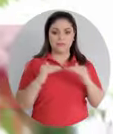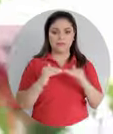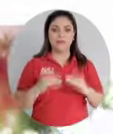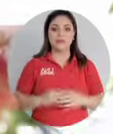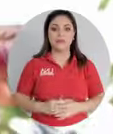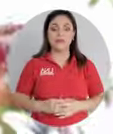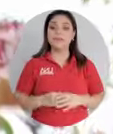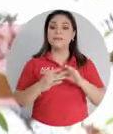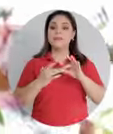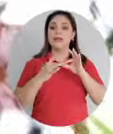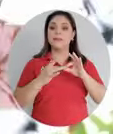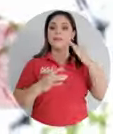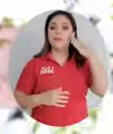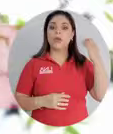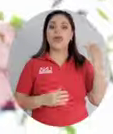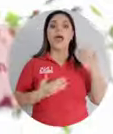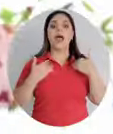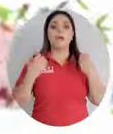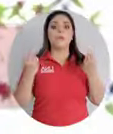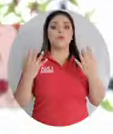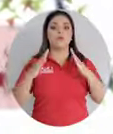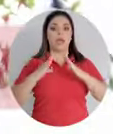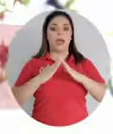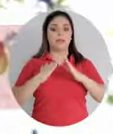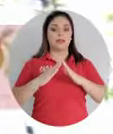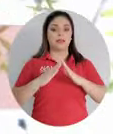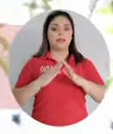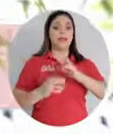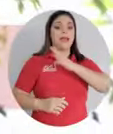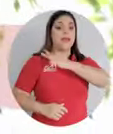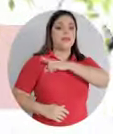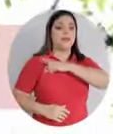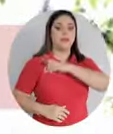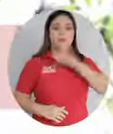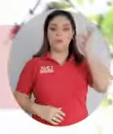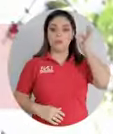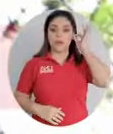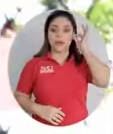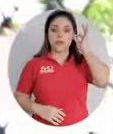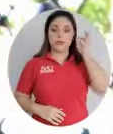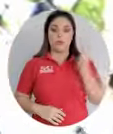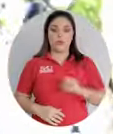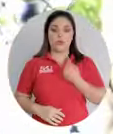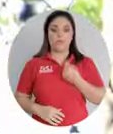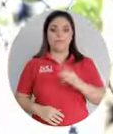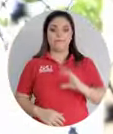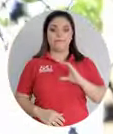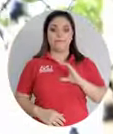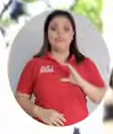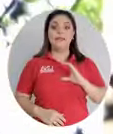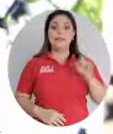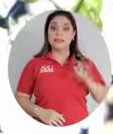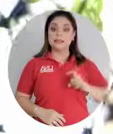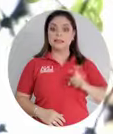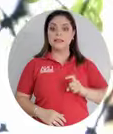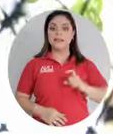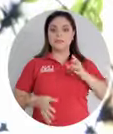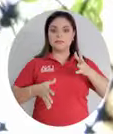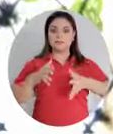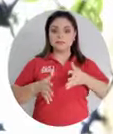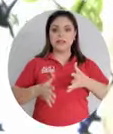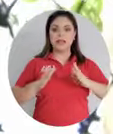hogares jefeados por mujeres, y que, digamos, el bienestar de los integrantes, de los dependientes